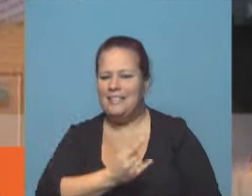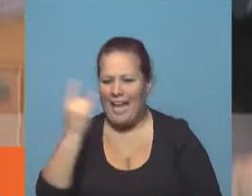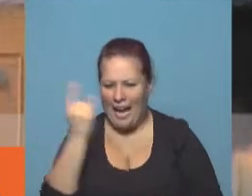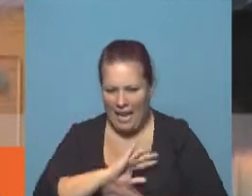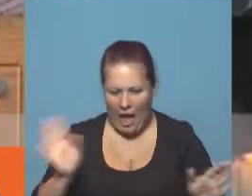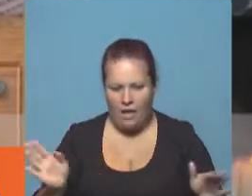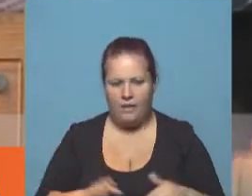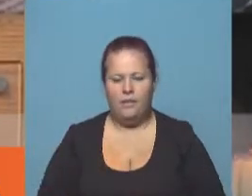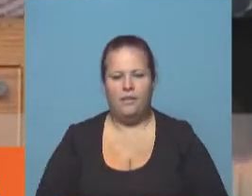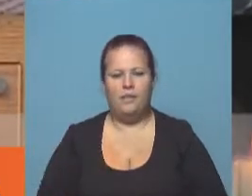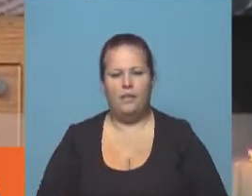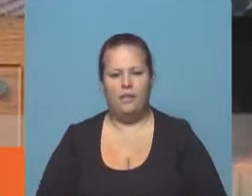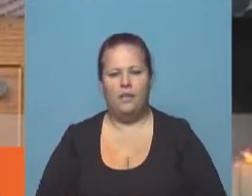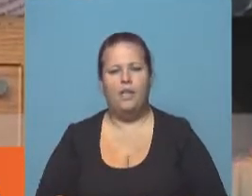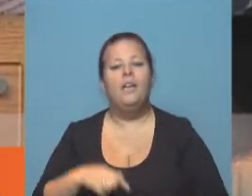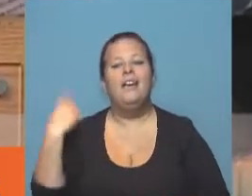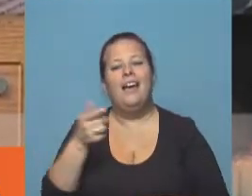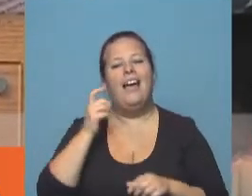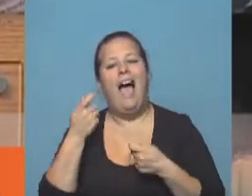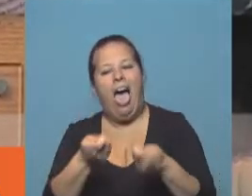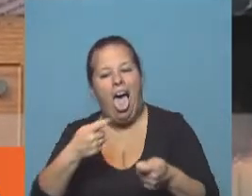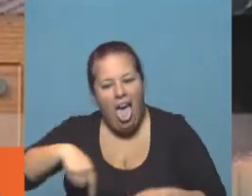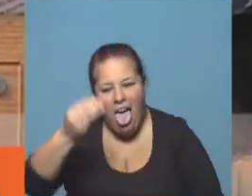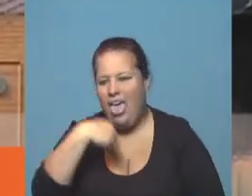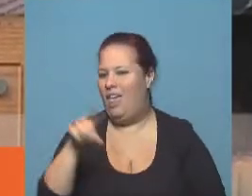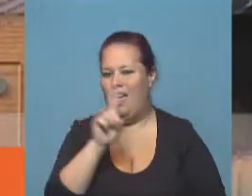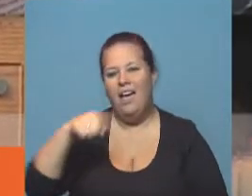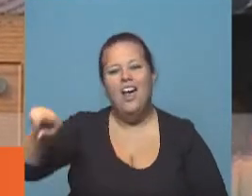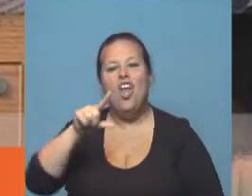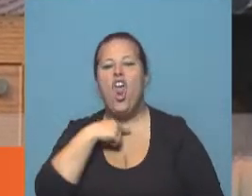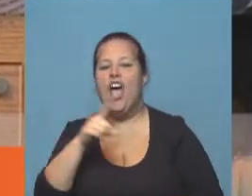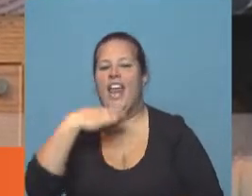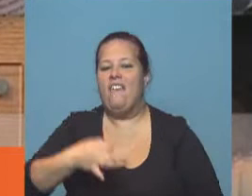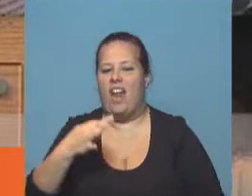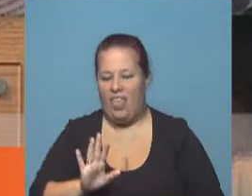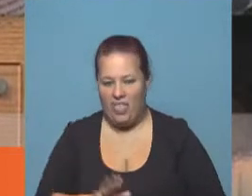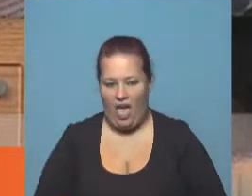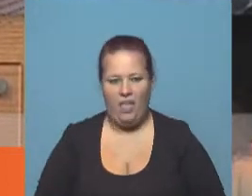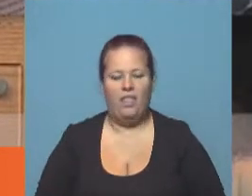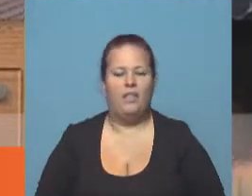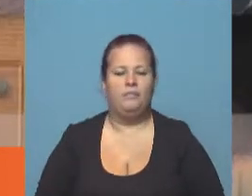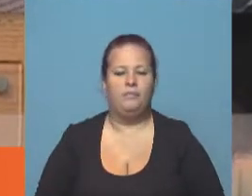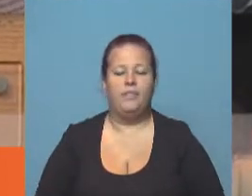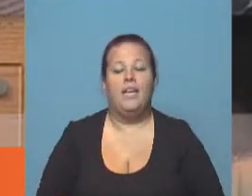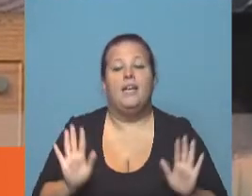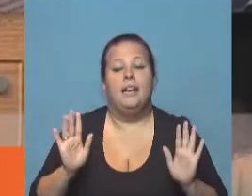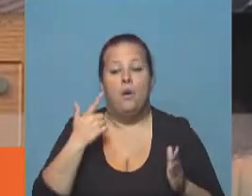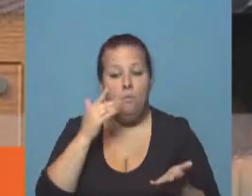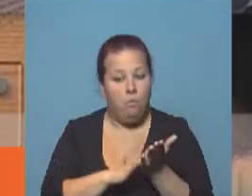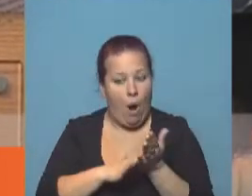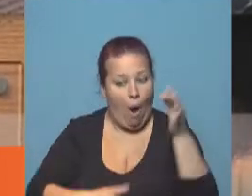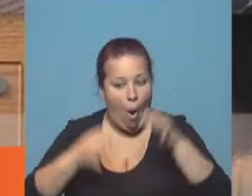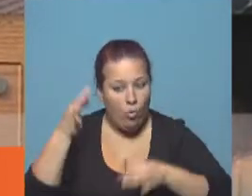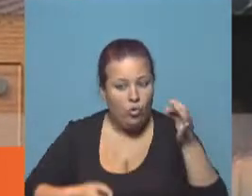mentira. Es lo que nos quieren hacer creer quienes no quieren la verdad. Según lo probó la